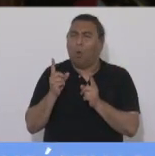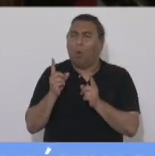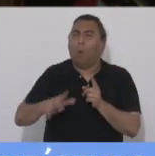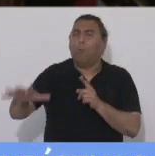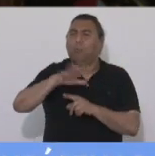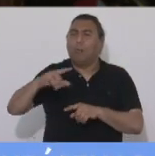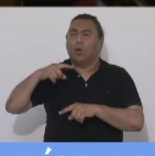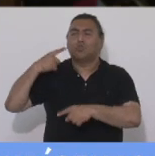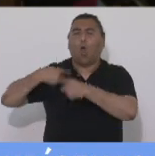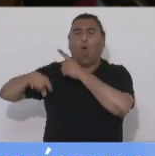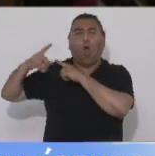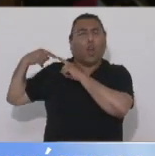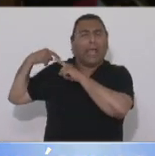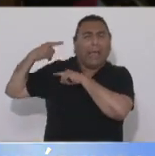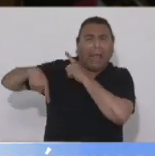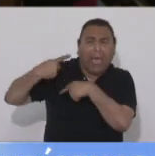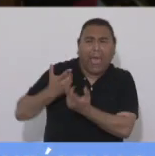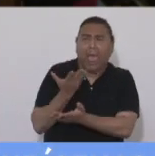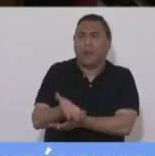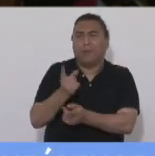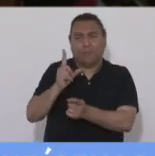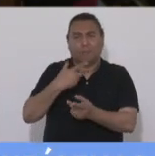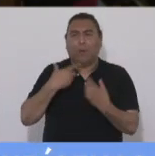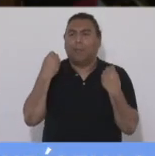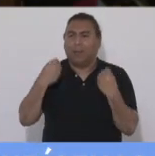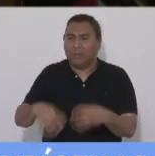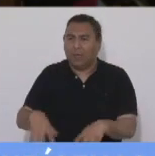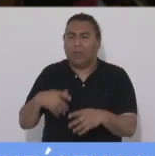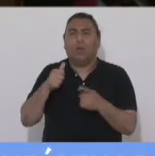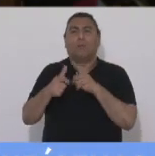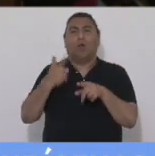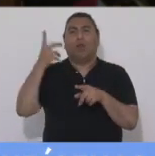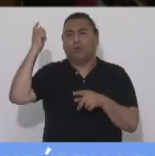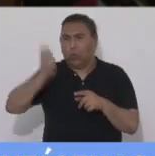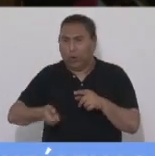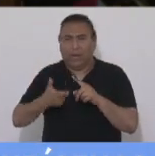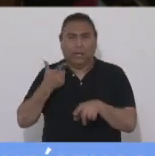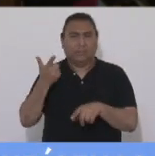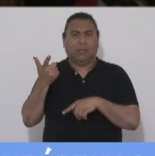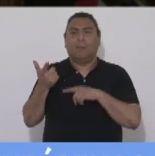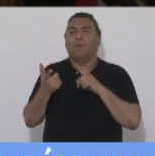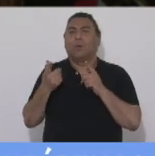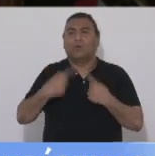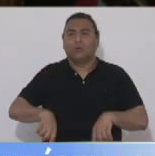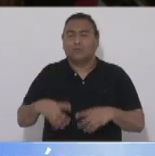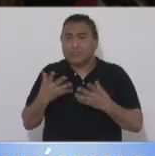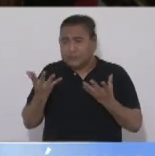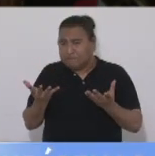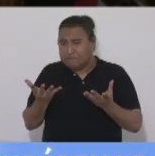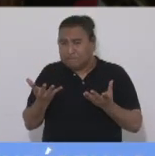frente al riesgo de la pérdida por acciones judiciales, por ocupación efectiva